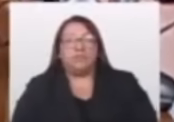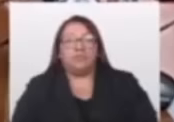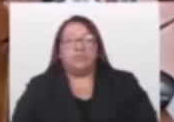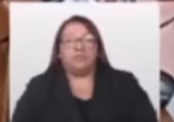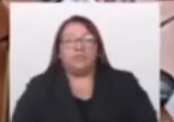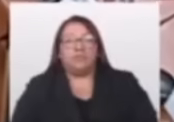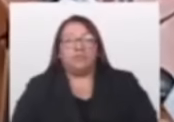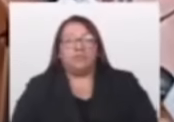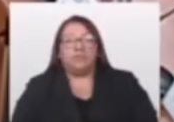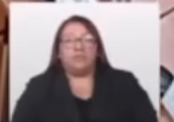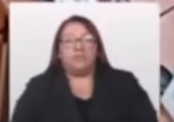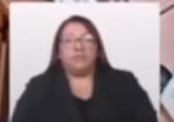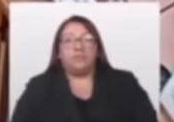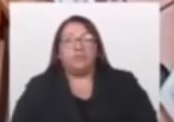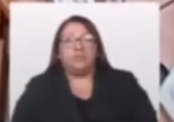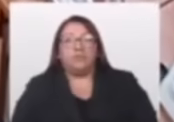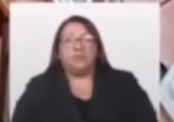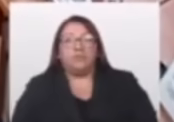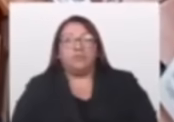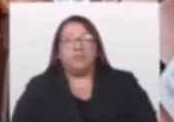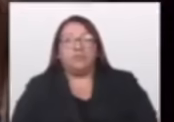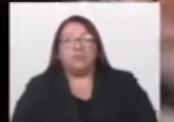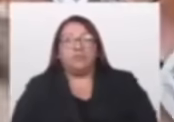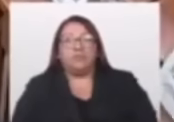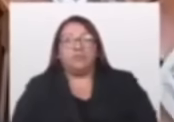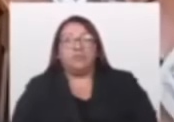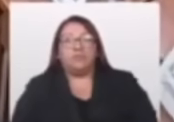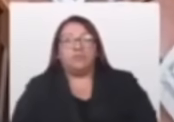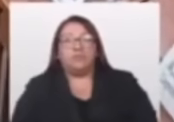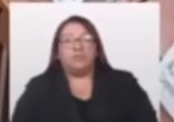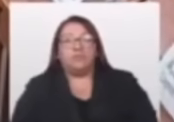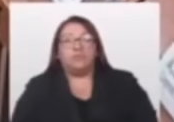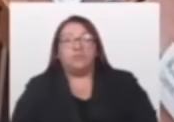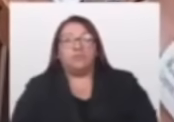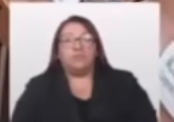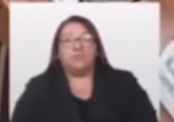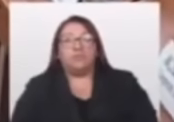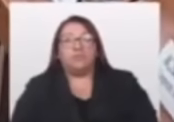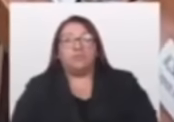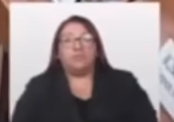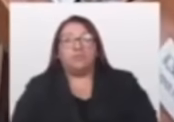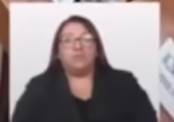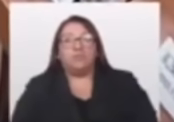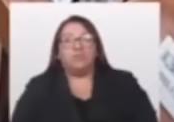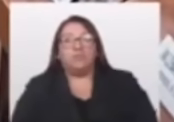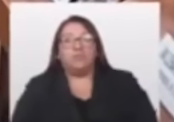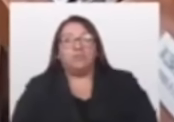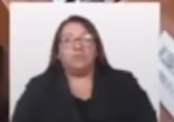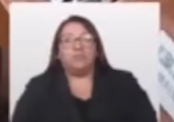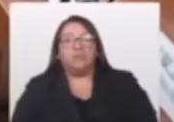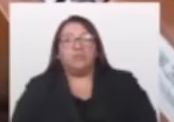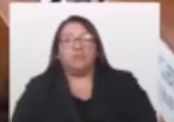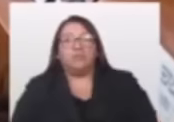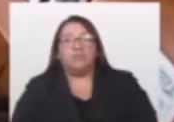Susel Paredes, presidente. Está en la relación posteriormente, congresista. La que corresponde en estos momentos... Es que me mencionaron...